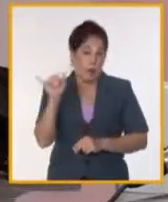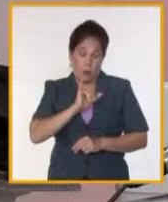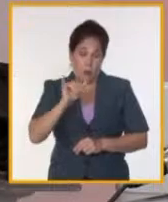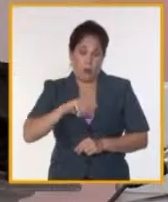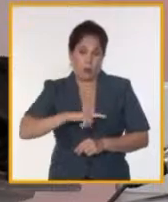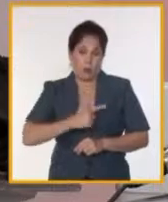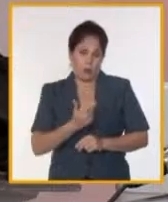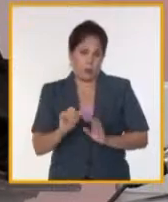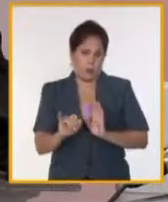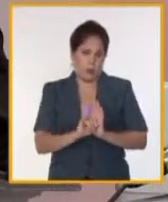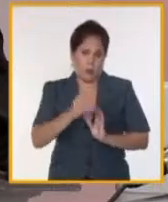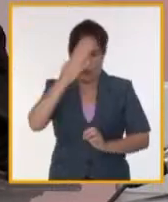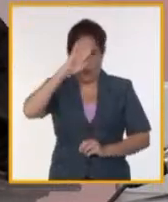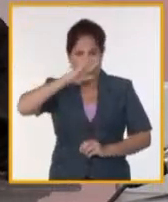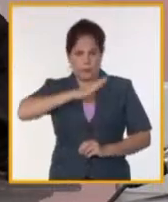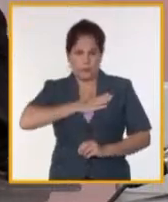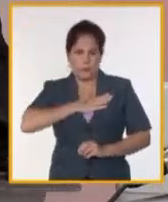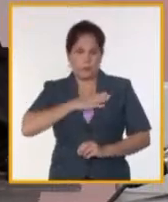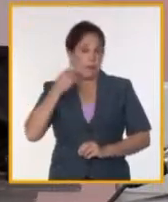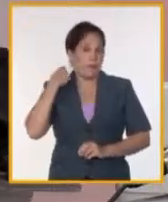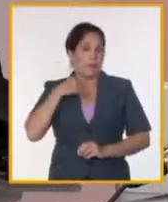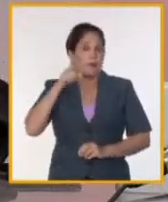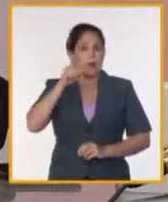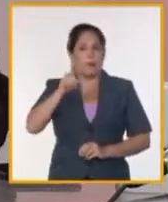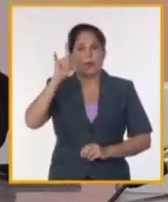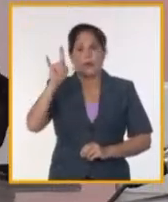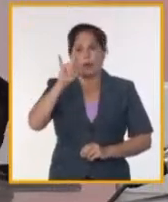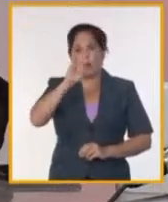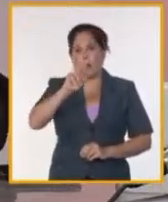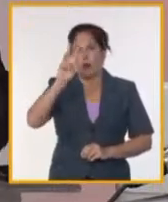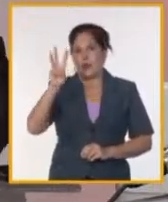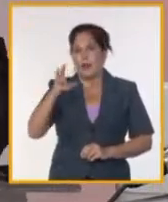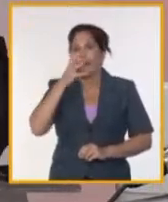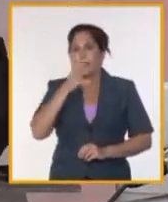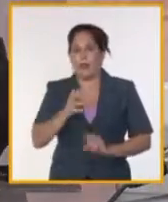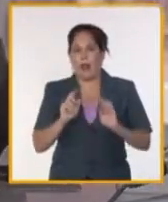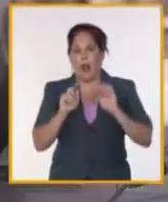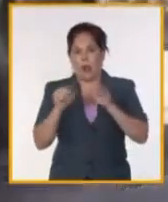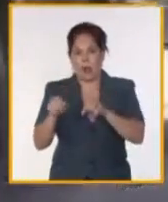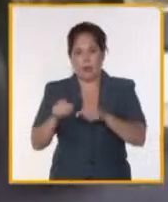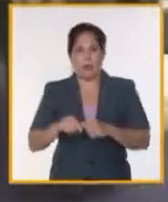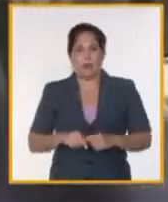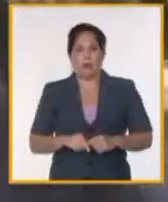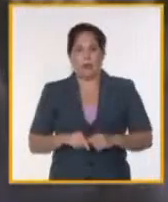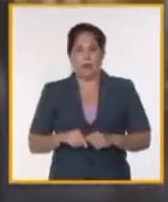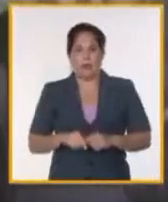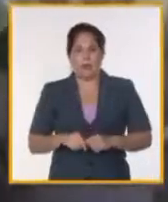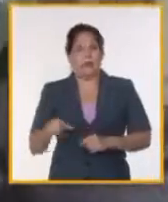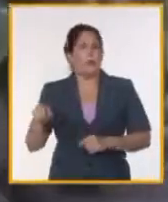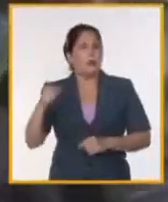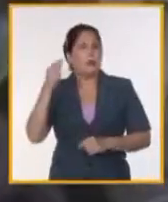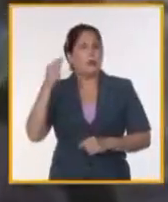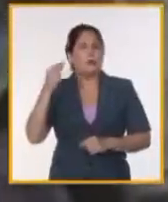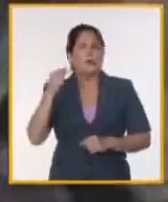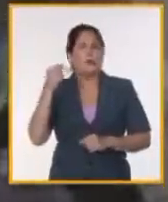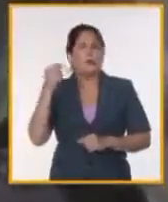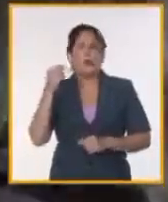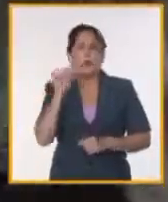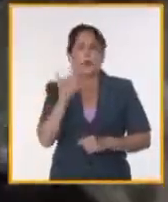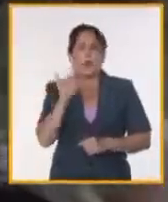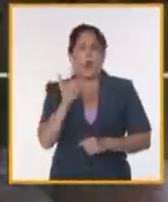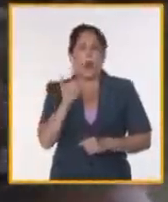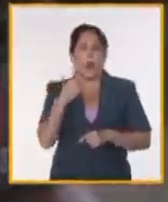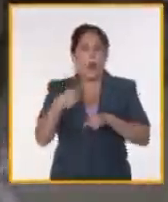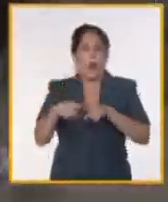cultura de nuestro país. Año 1993, Fidel en el cobre. ¿Cuántos yacimientos tienen del cielo abierto? No, nosotros tenemos